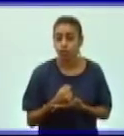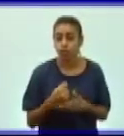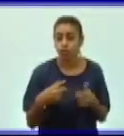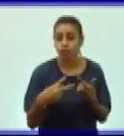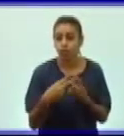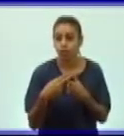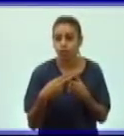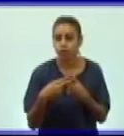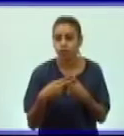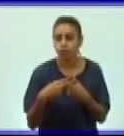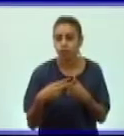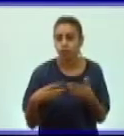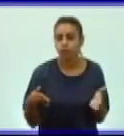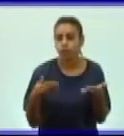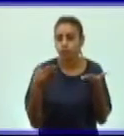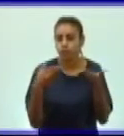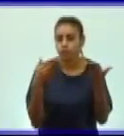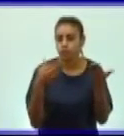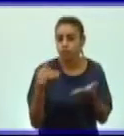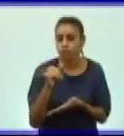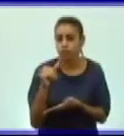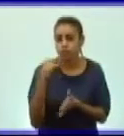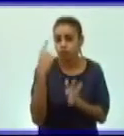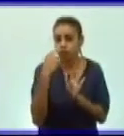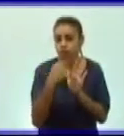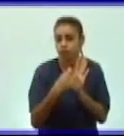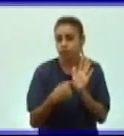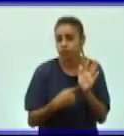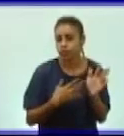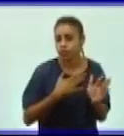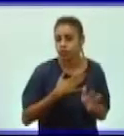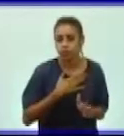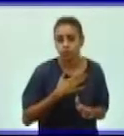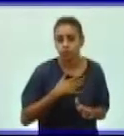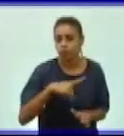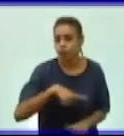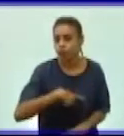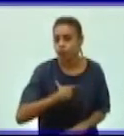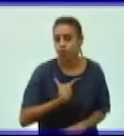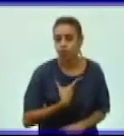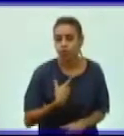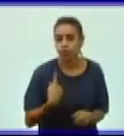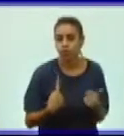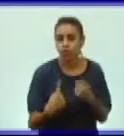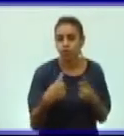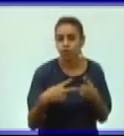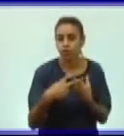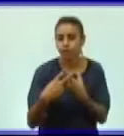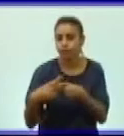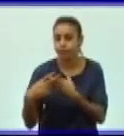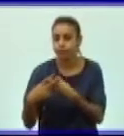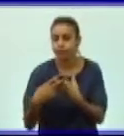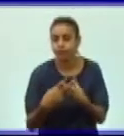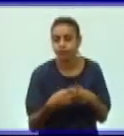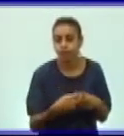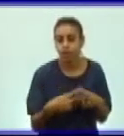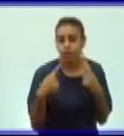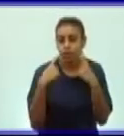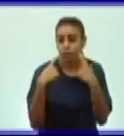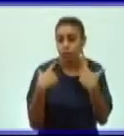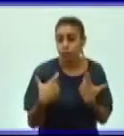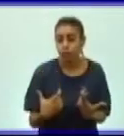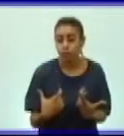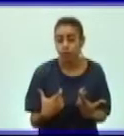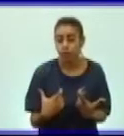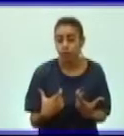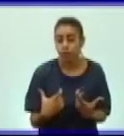con nuestras características, también con nuestras dificultades, pero que tratamos todos los días de perfeccionar. Por tanto, resultado importante, el carácter